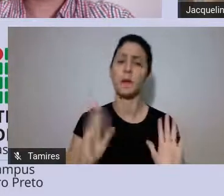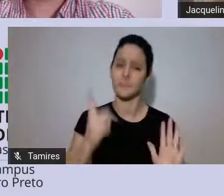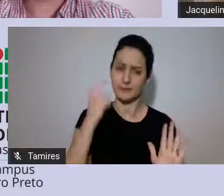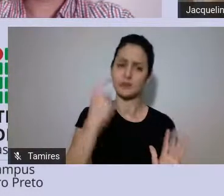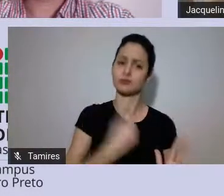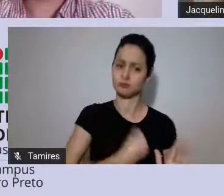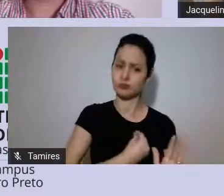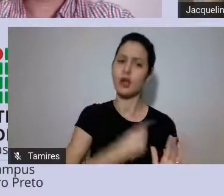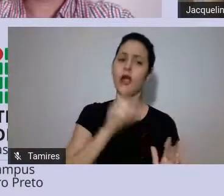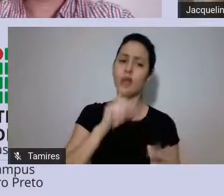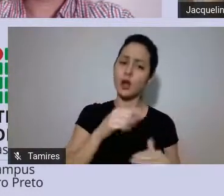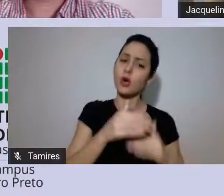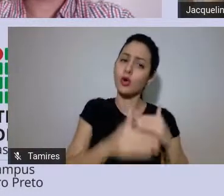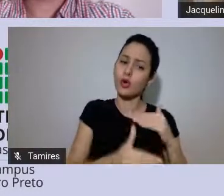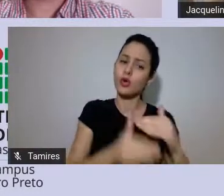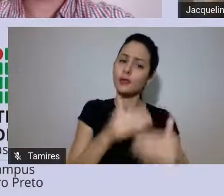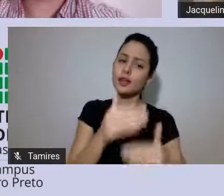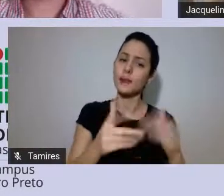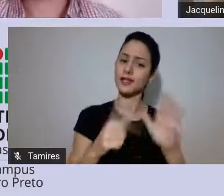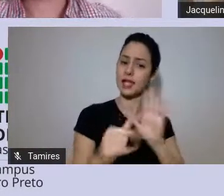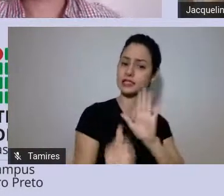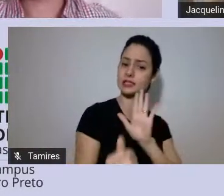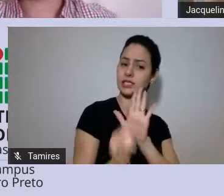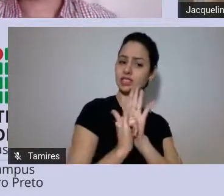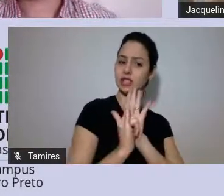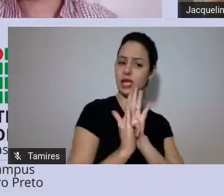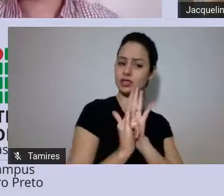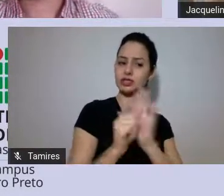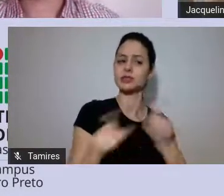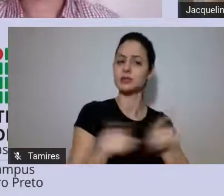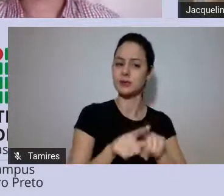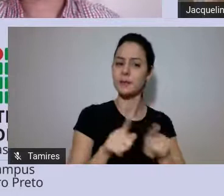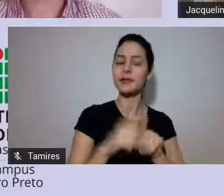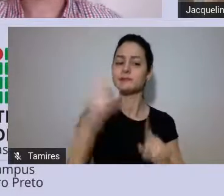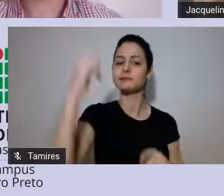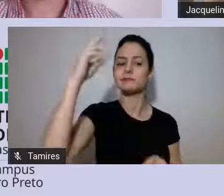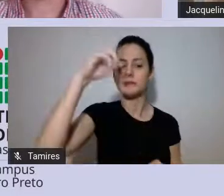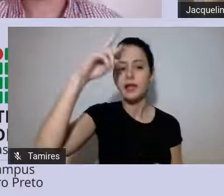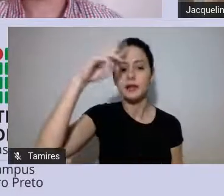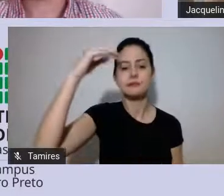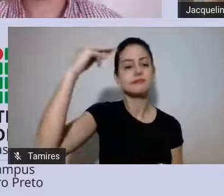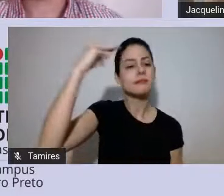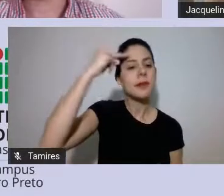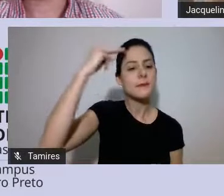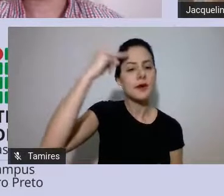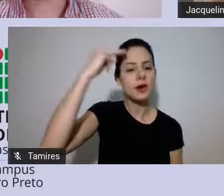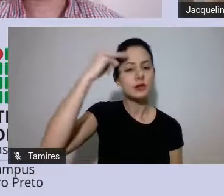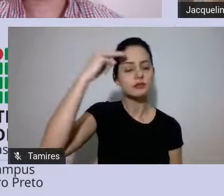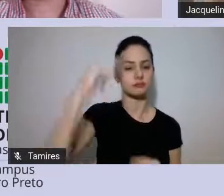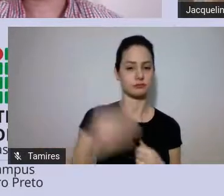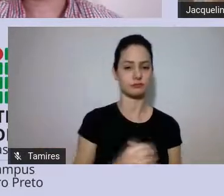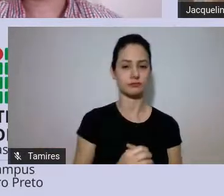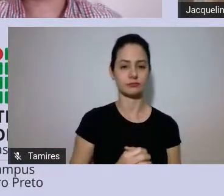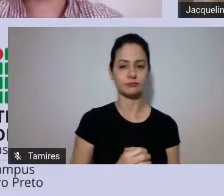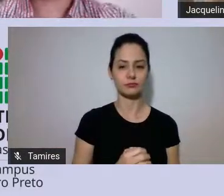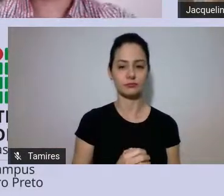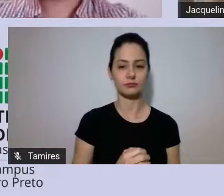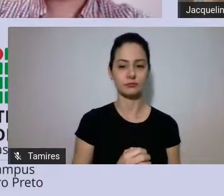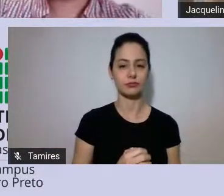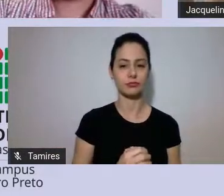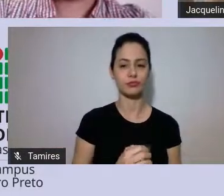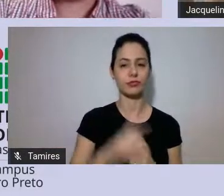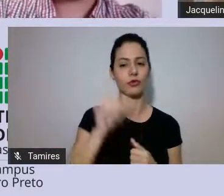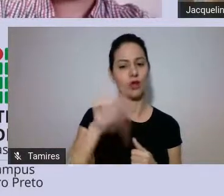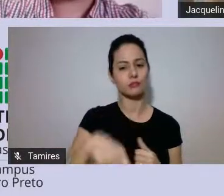un proceso de formación de identidades y de construcción de memorias que es realmente un campo